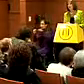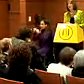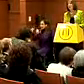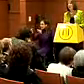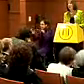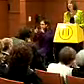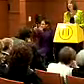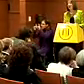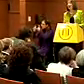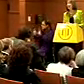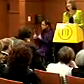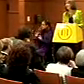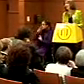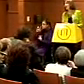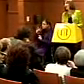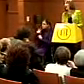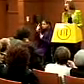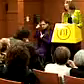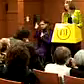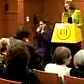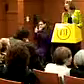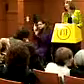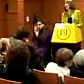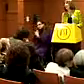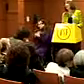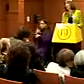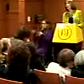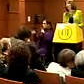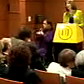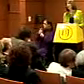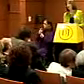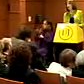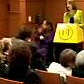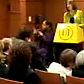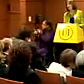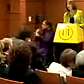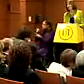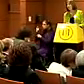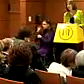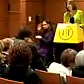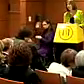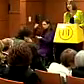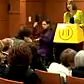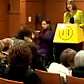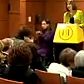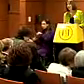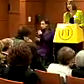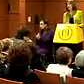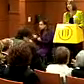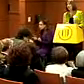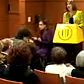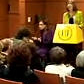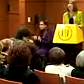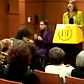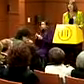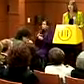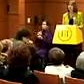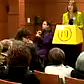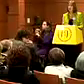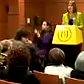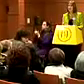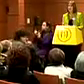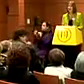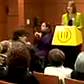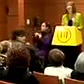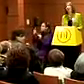que nos van a a poner a a pensar a cuestionar Cuáles son los retos que tenemos eh como sociedad a mirar